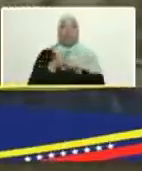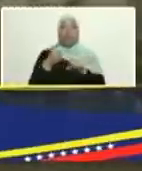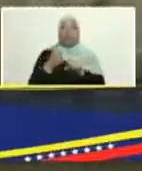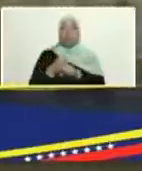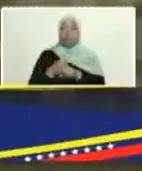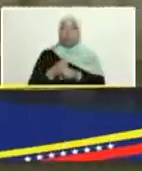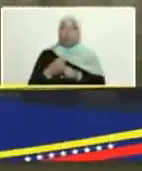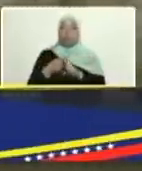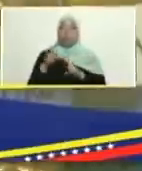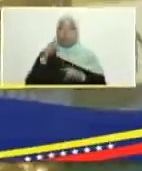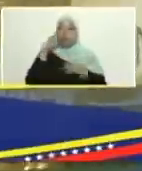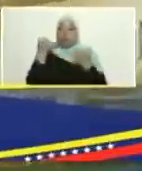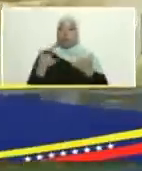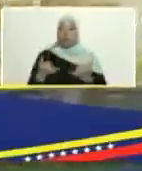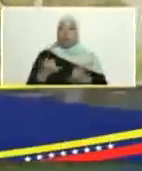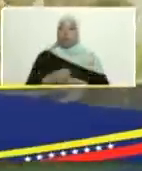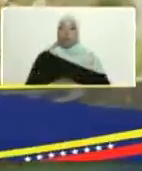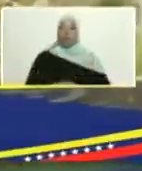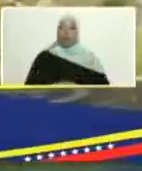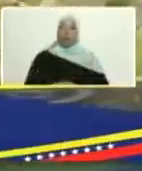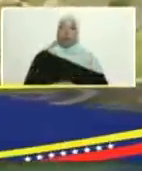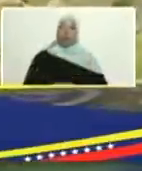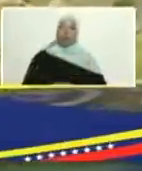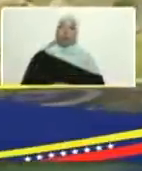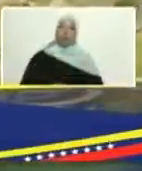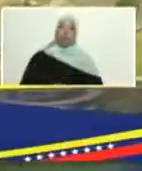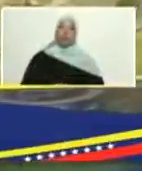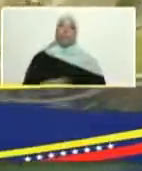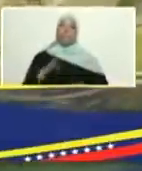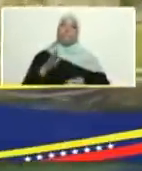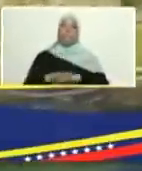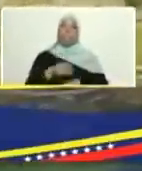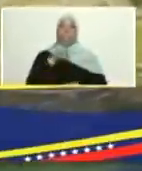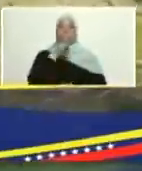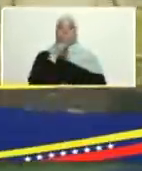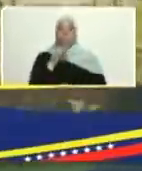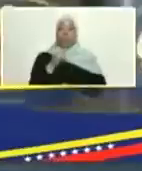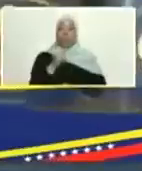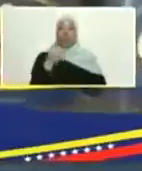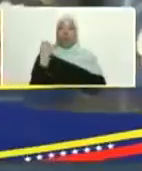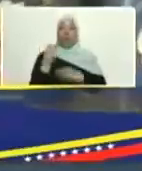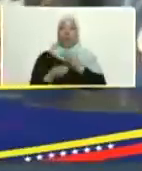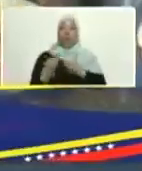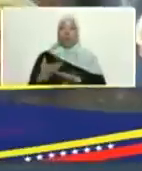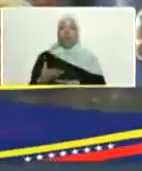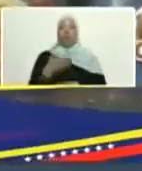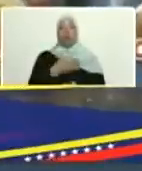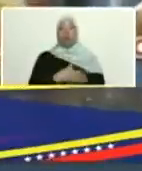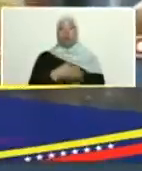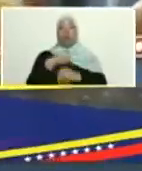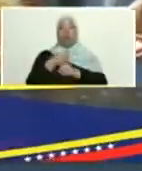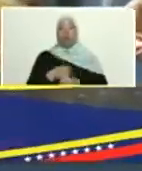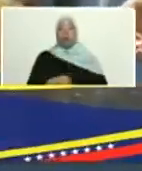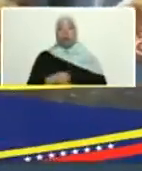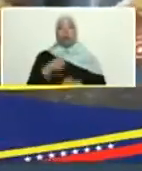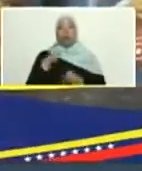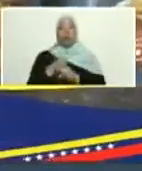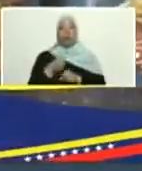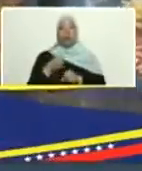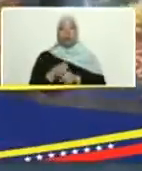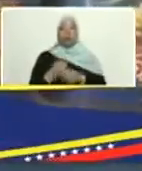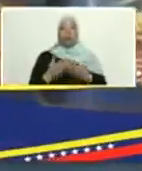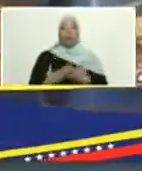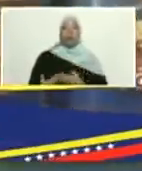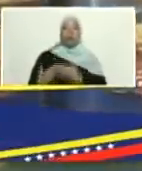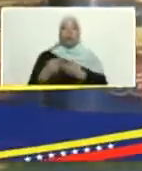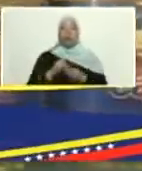es lo fundamental. ¿Por qué? ¿Por qué se lo digo, presidente? Porque anteriormente estos compañeros estaban en